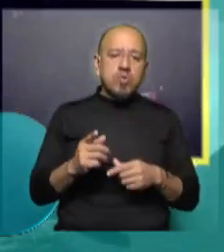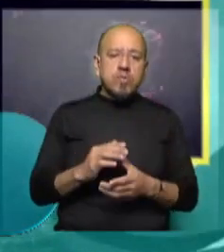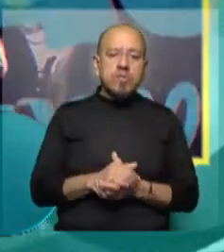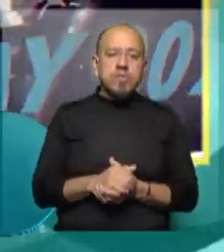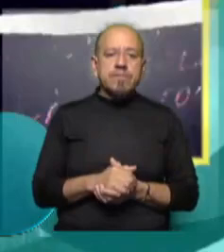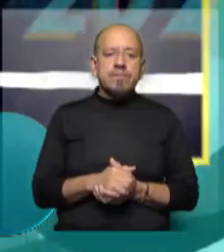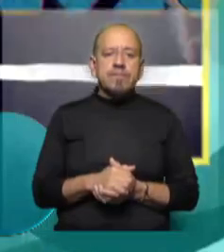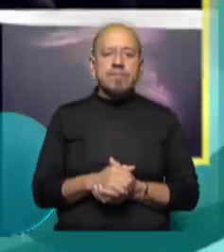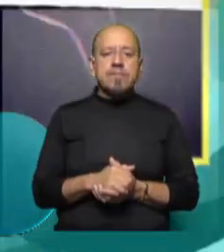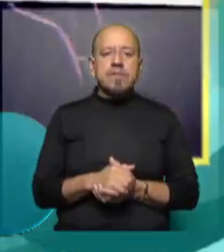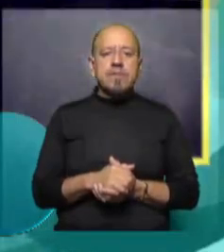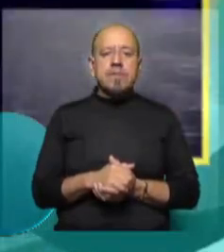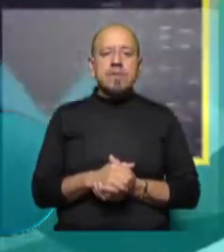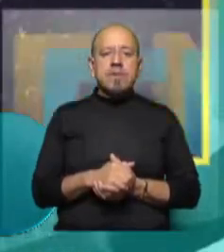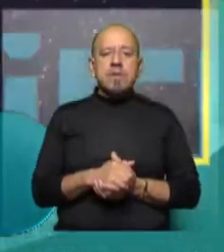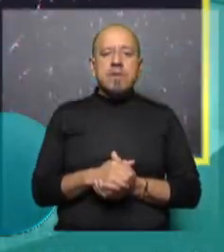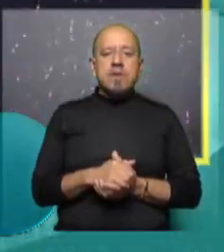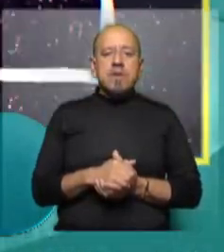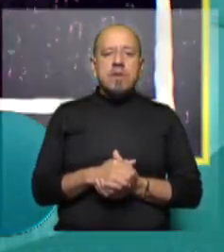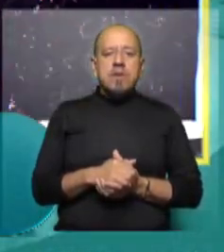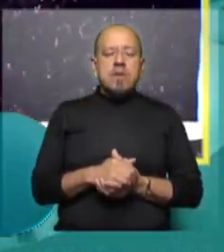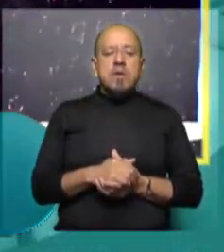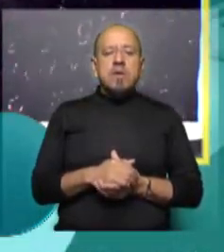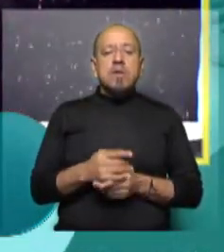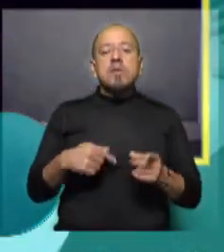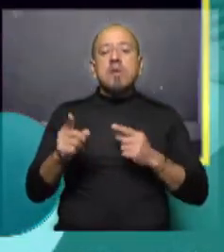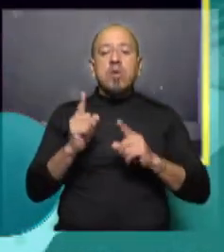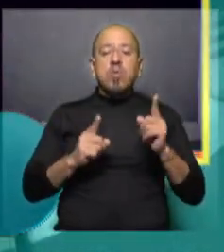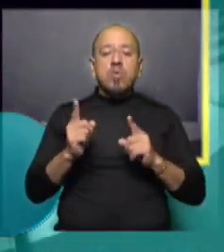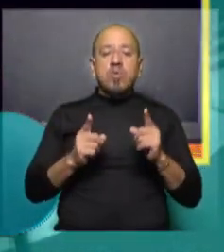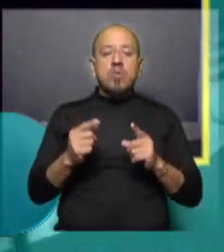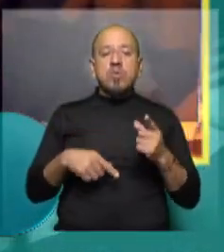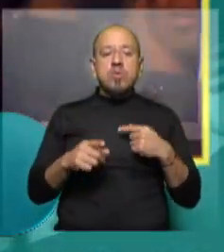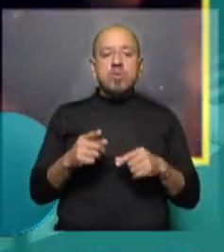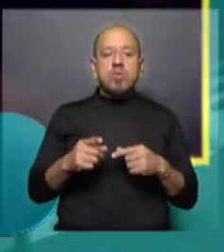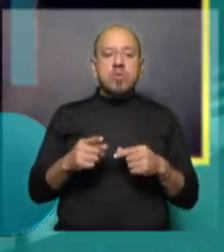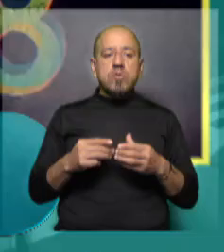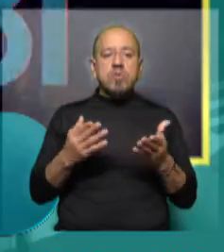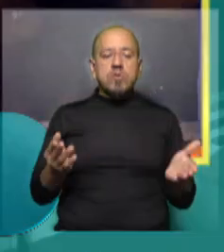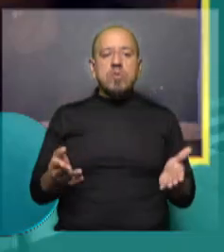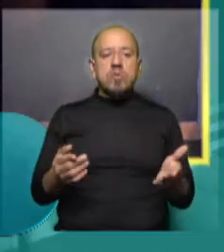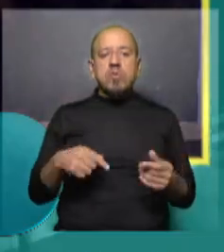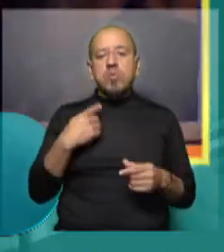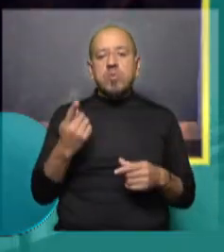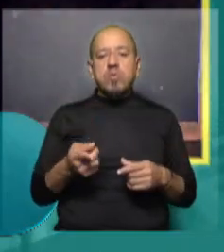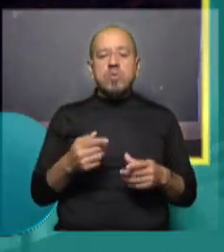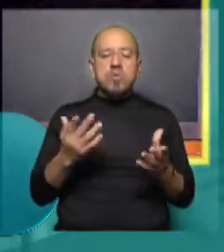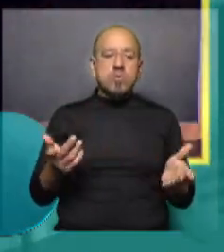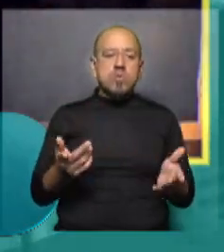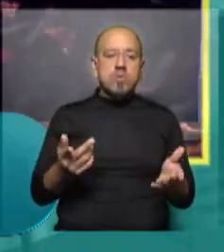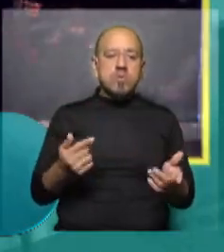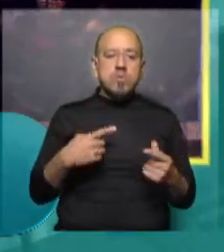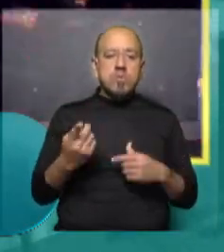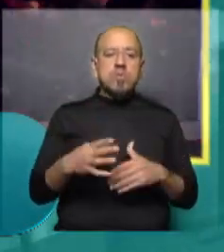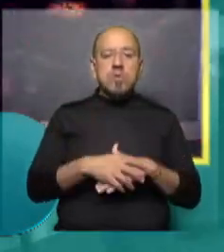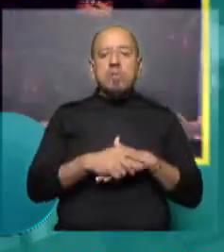Some of them are sympathetic, some of them are really dedicated. Algunos de ellos están rededicados a la causa, otros son simpatizantes y